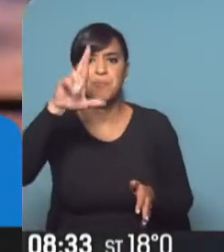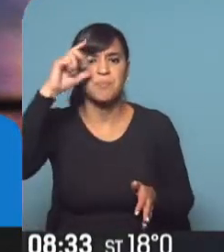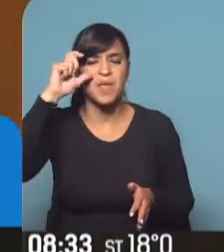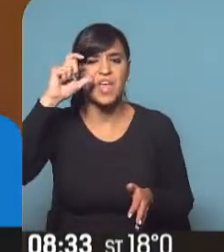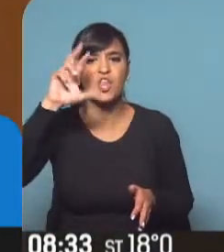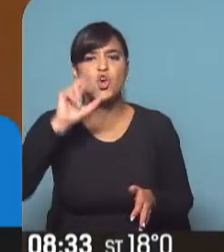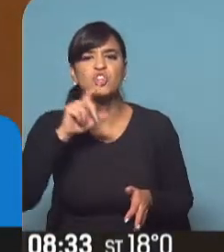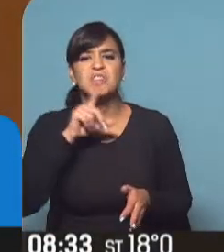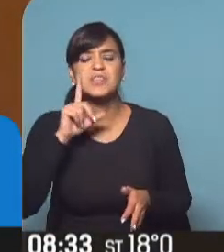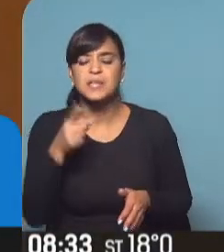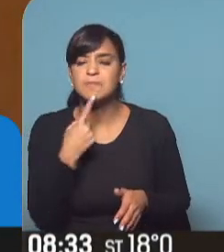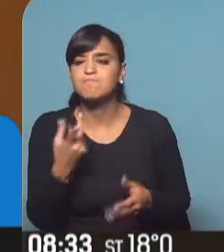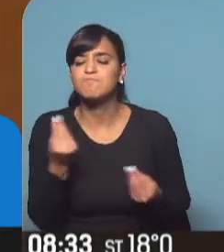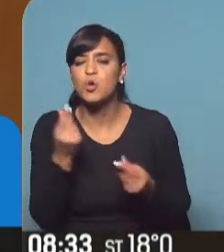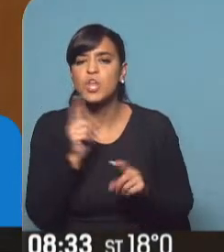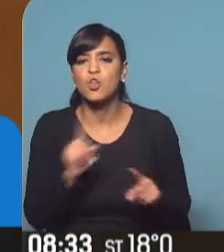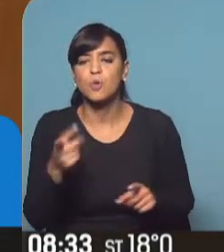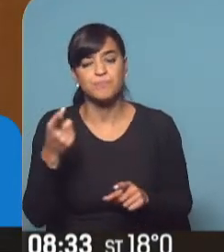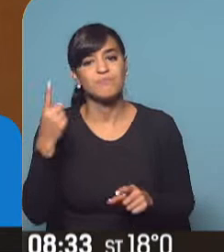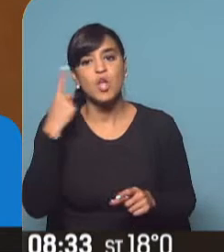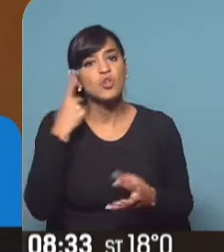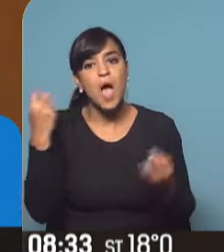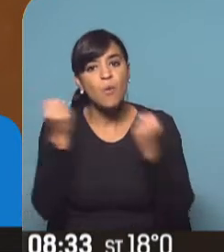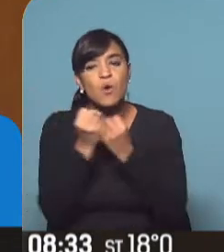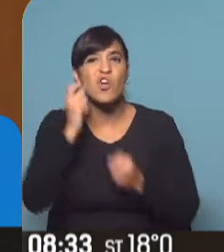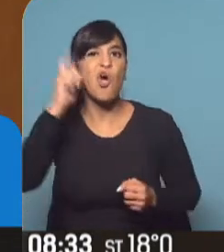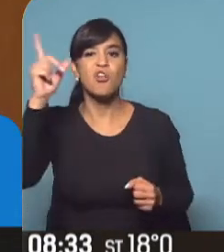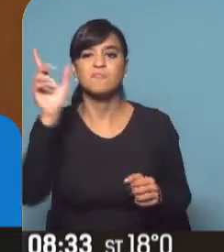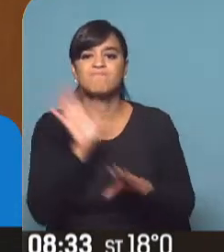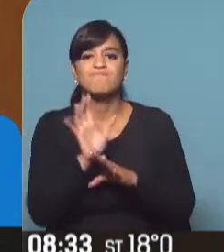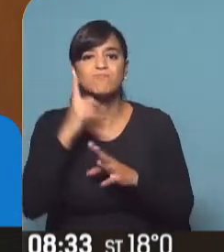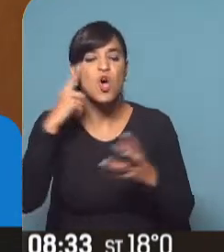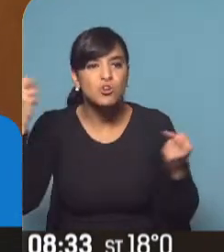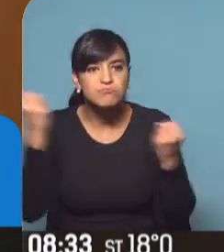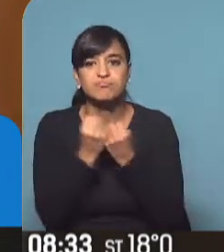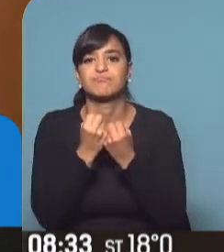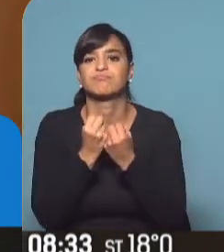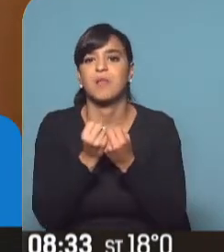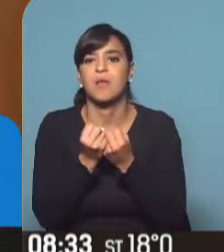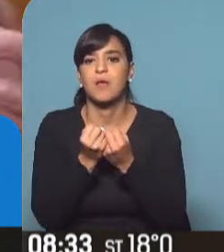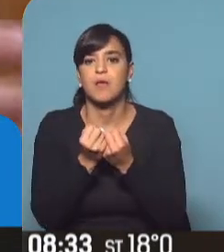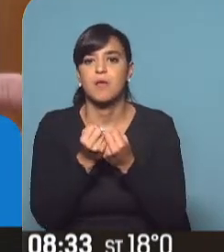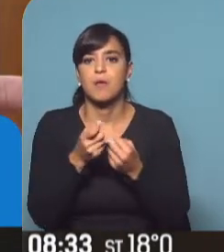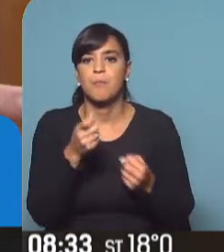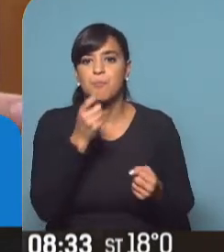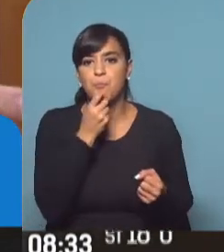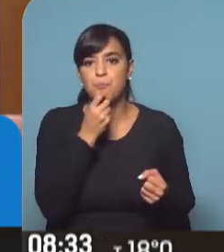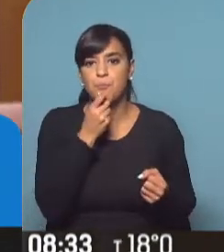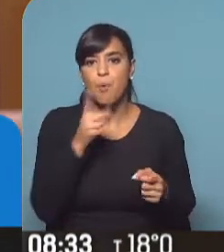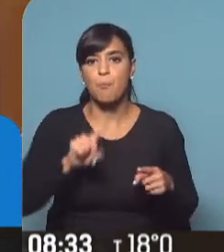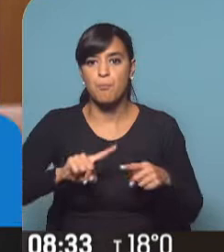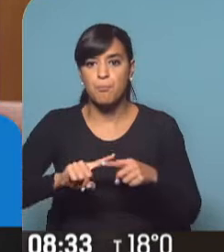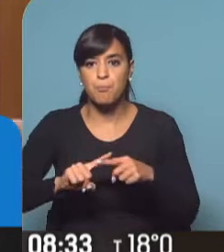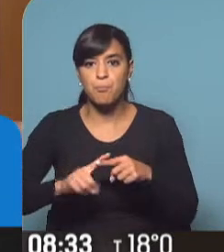coincidido en el diagnóstico no coincidimos no pudimos lograr una coincidencia ni en la referencia con las